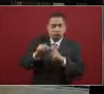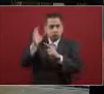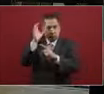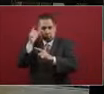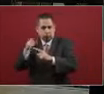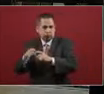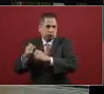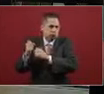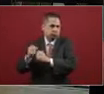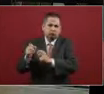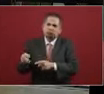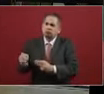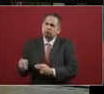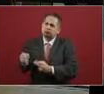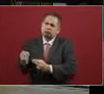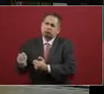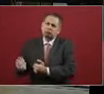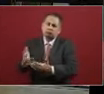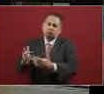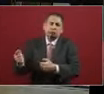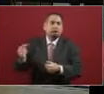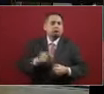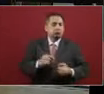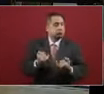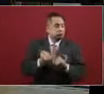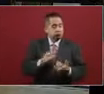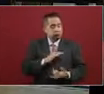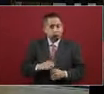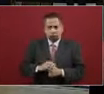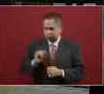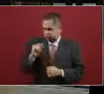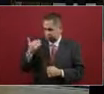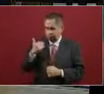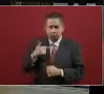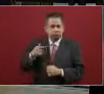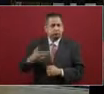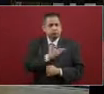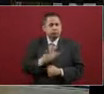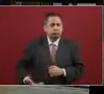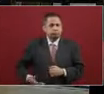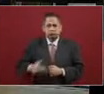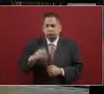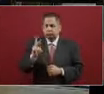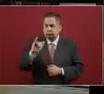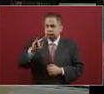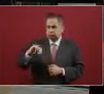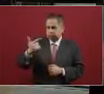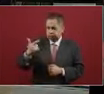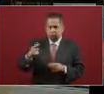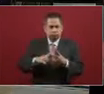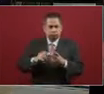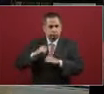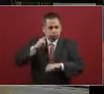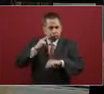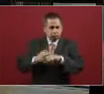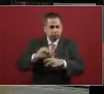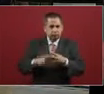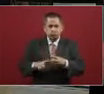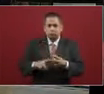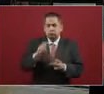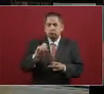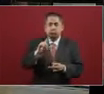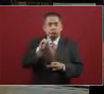una verdadera potencia económica. En días recientes, el presidente Xi Jinping y el primer ministro Giuseppe